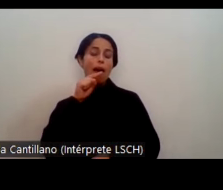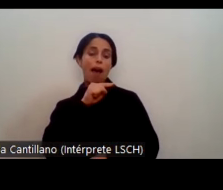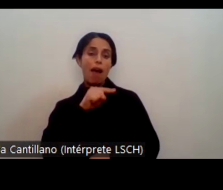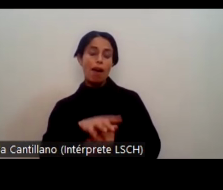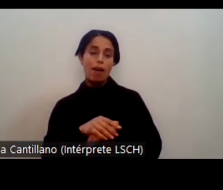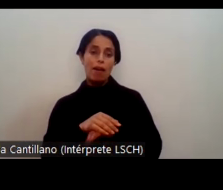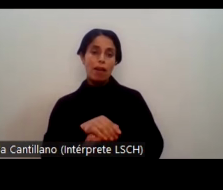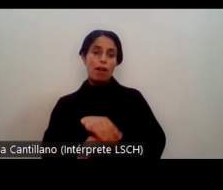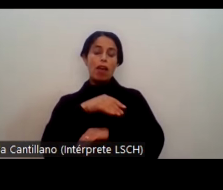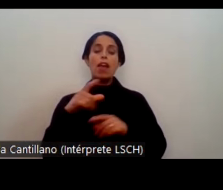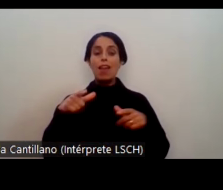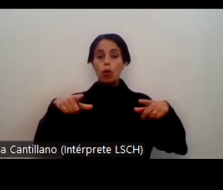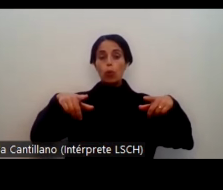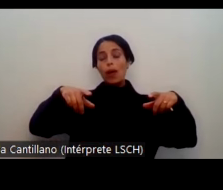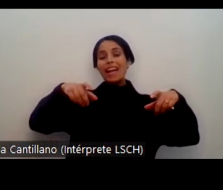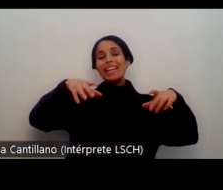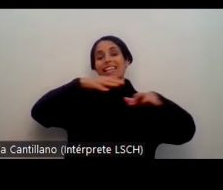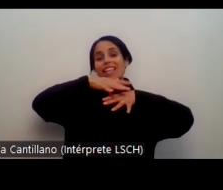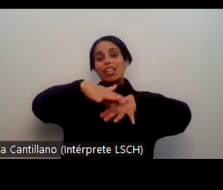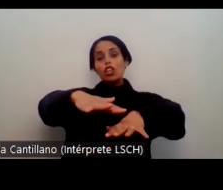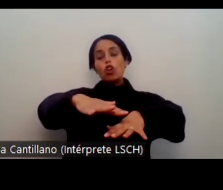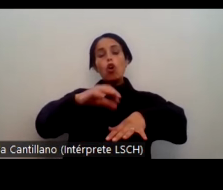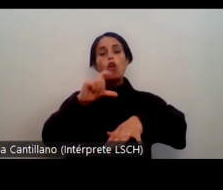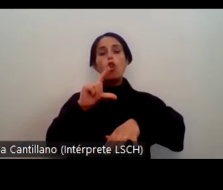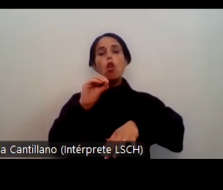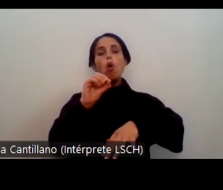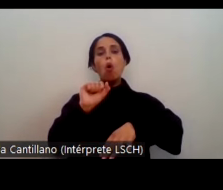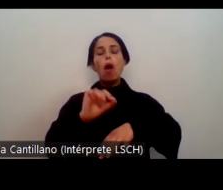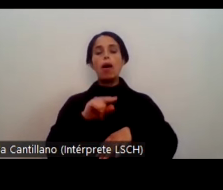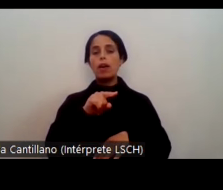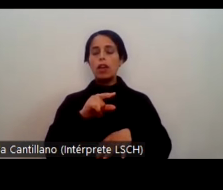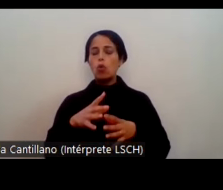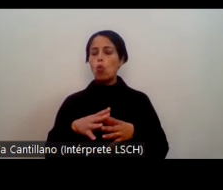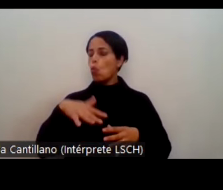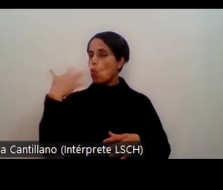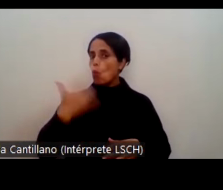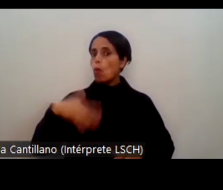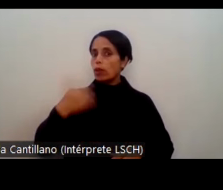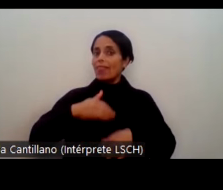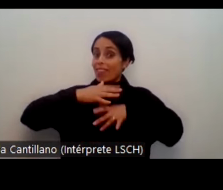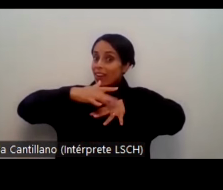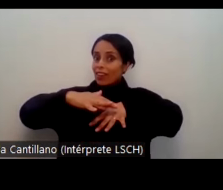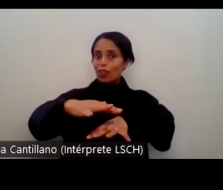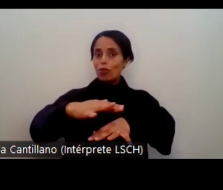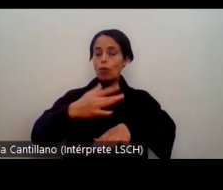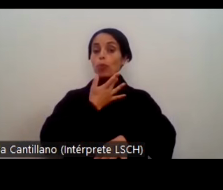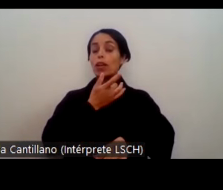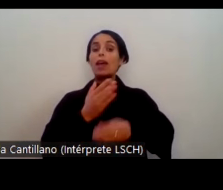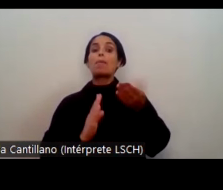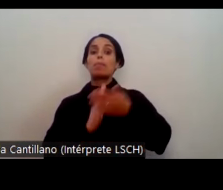en el borde del río Loa. La línea azul indica el río Loa, que es un río extraordinario porque comienza en tierras